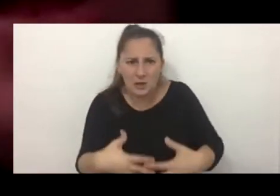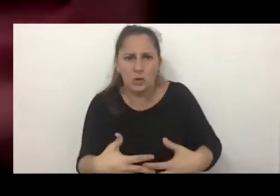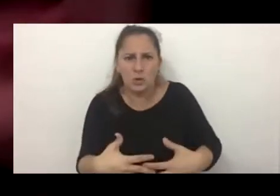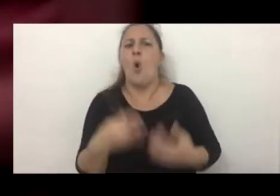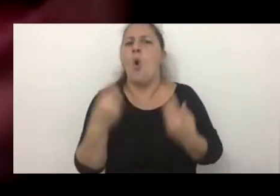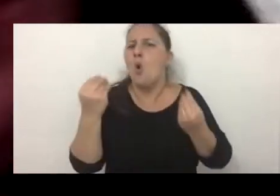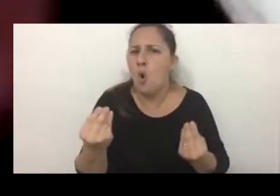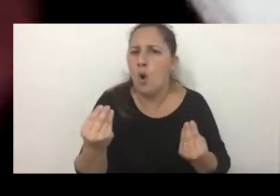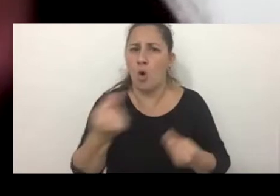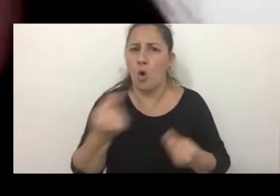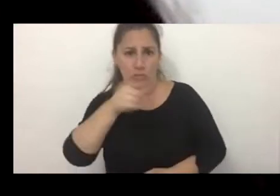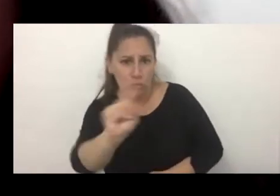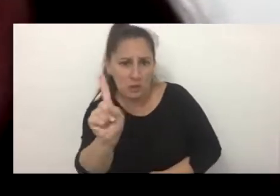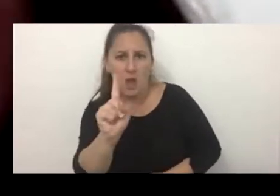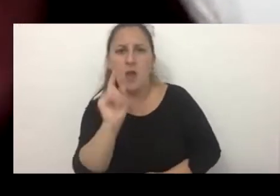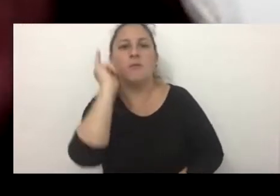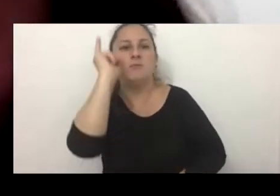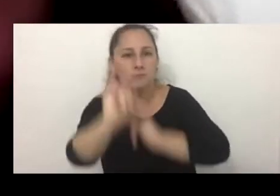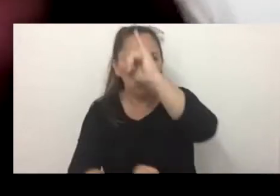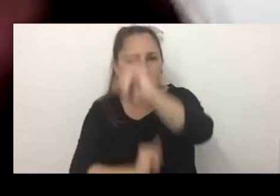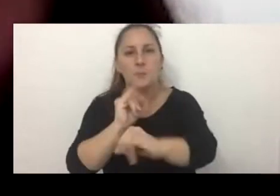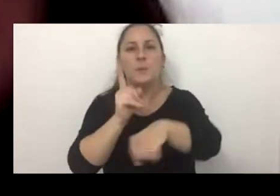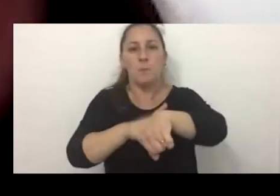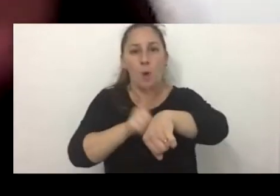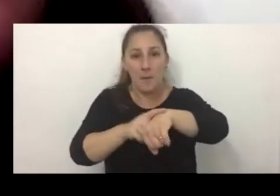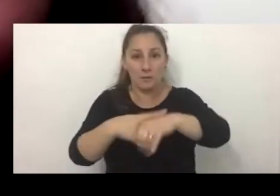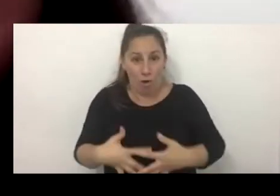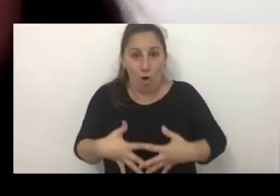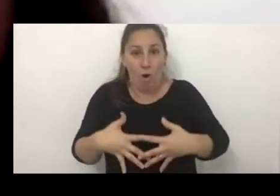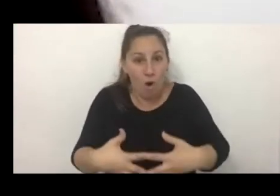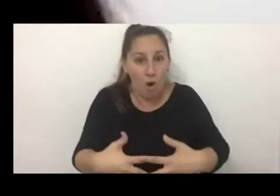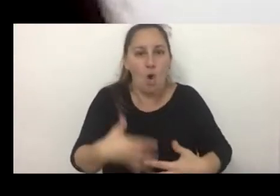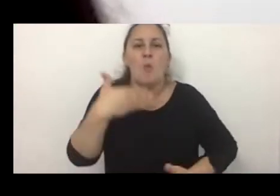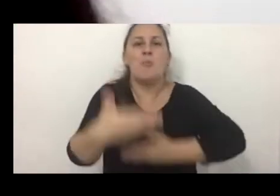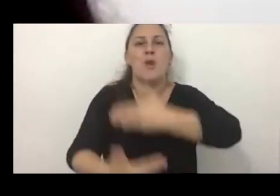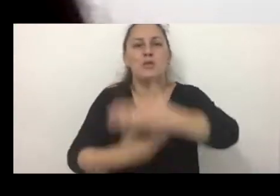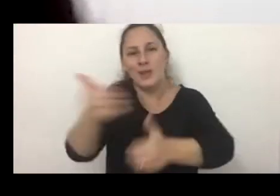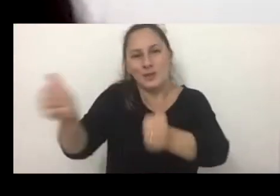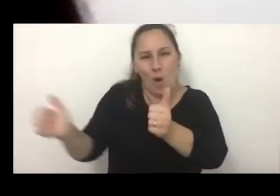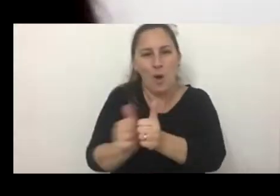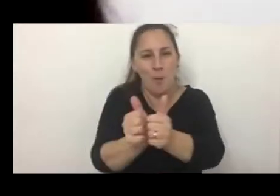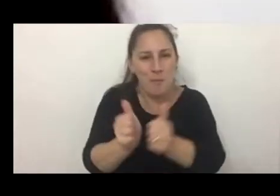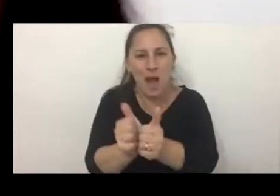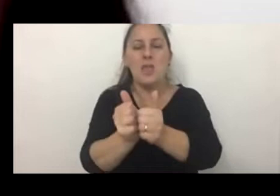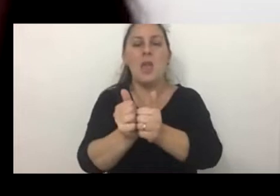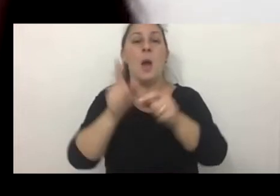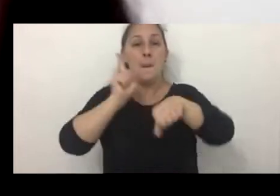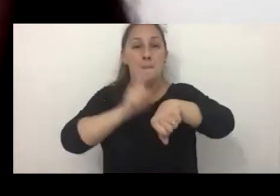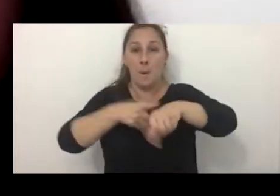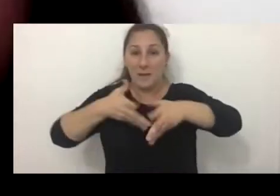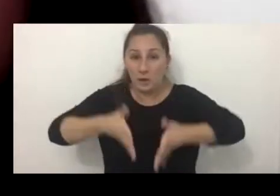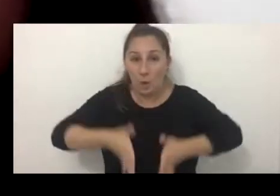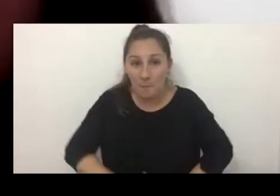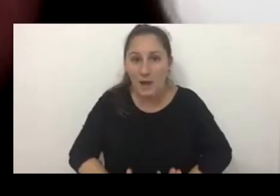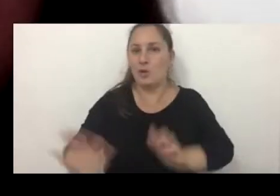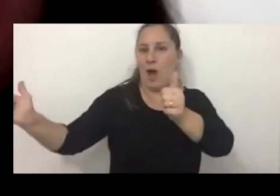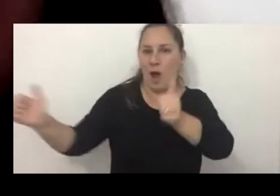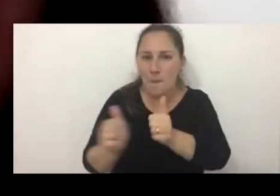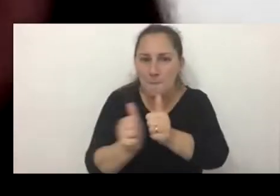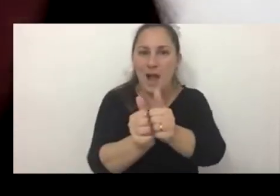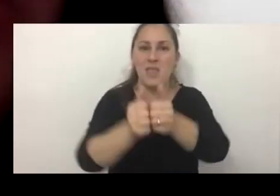licenciadas, lo cual nos avala a poder realizar un montón de prácticas que no solo atañen